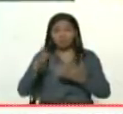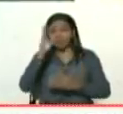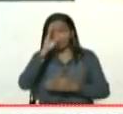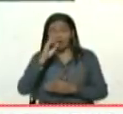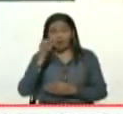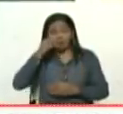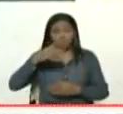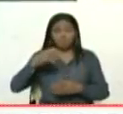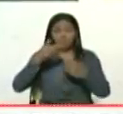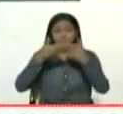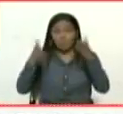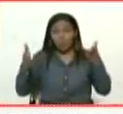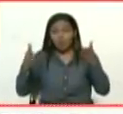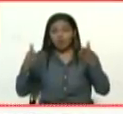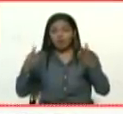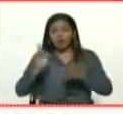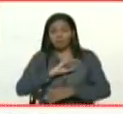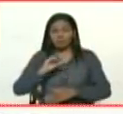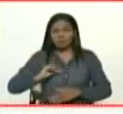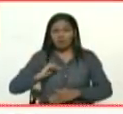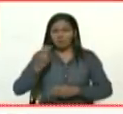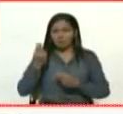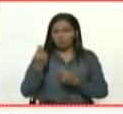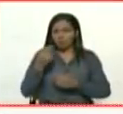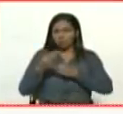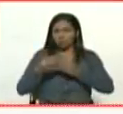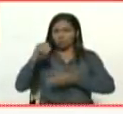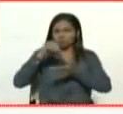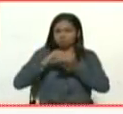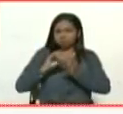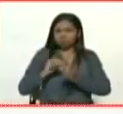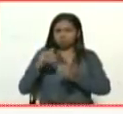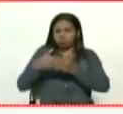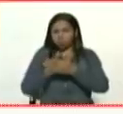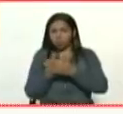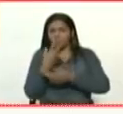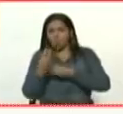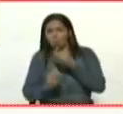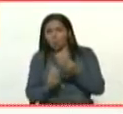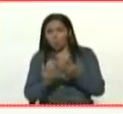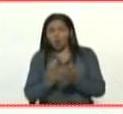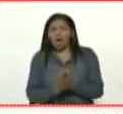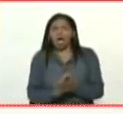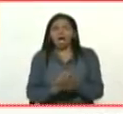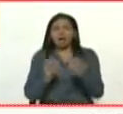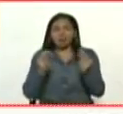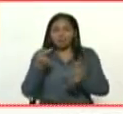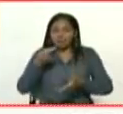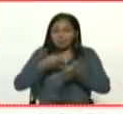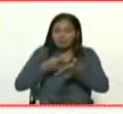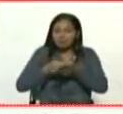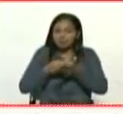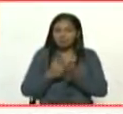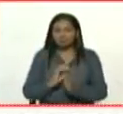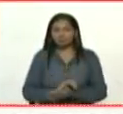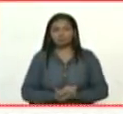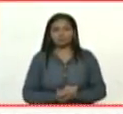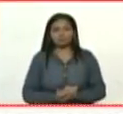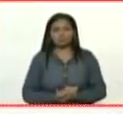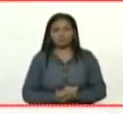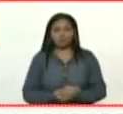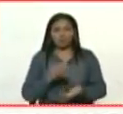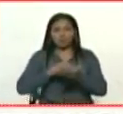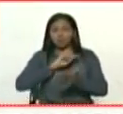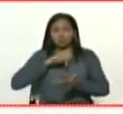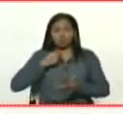privada. ¿Cuánto dinero? ¿Dónde lo pone? Y la efectividad de la inversión. Nosotros